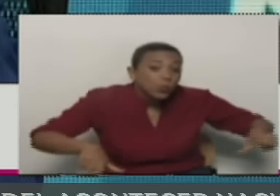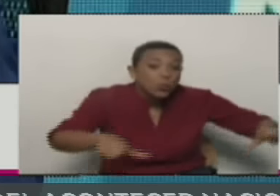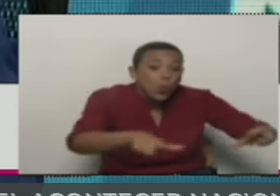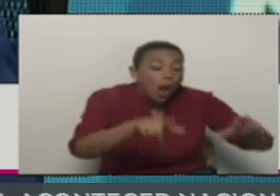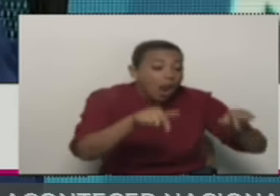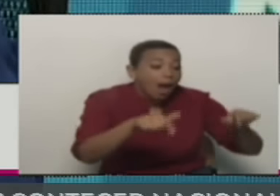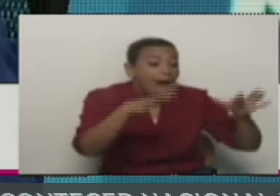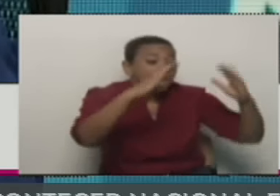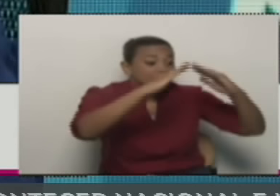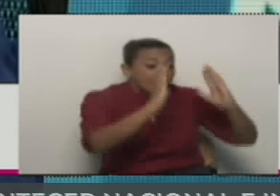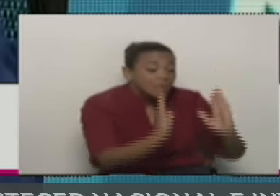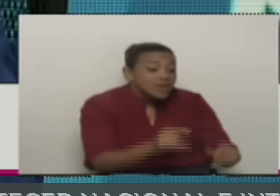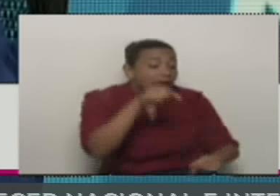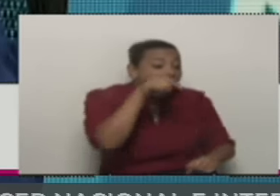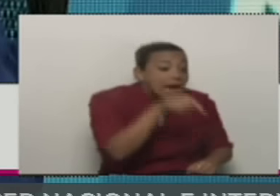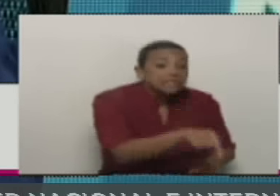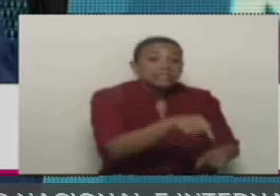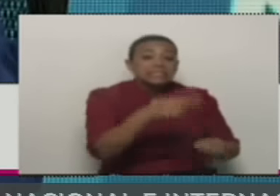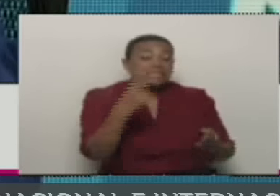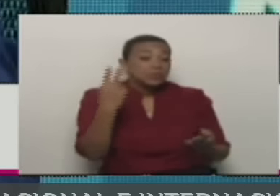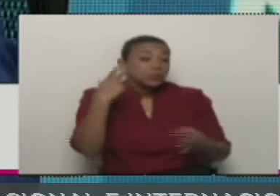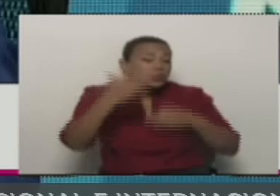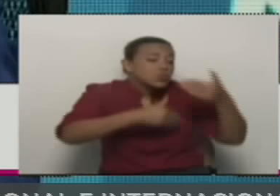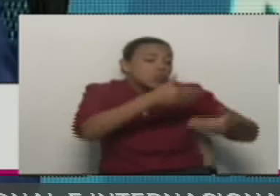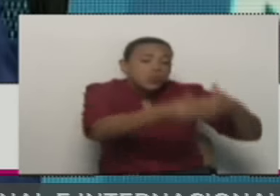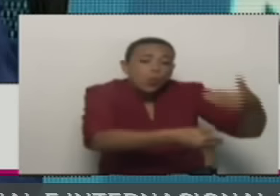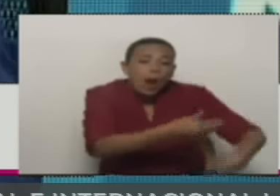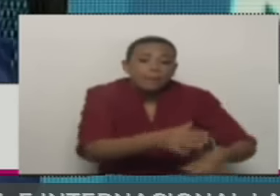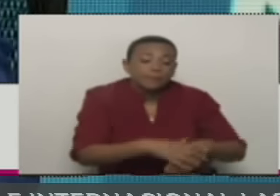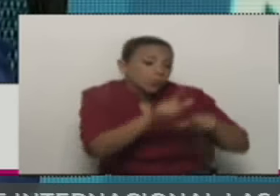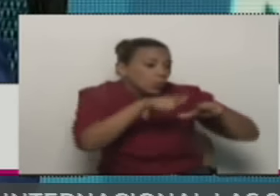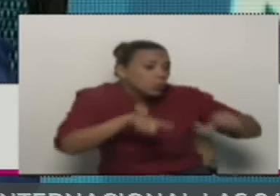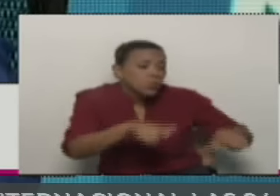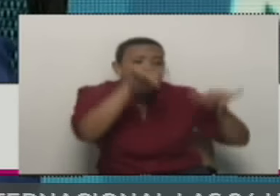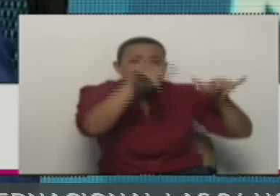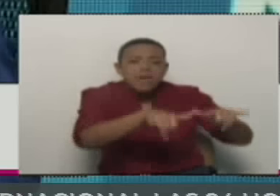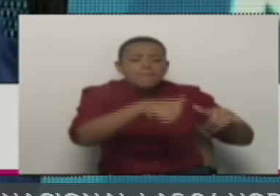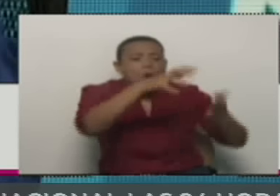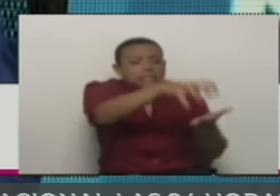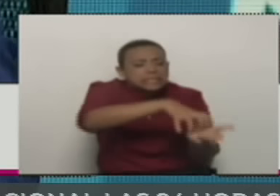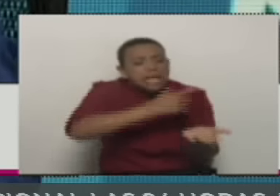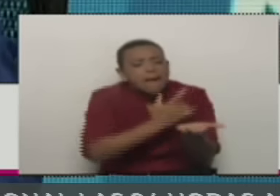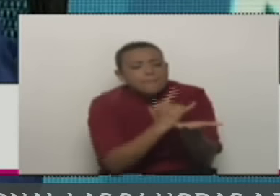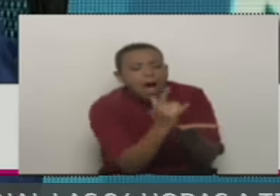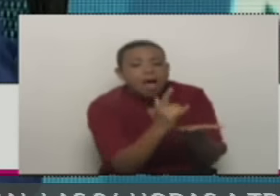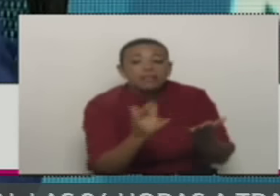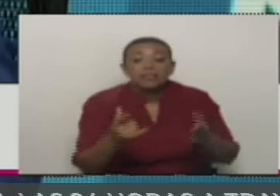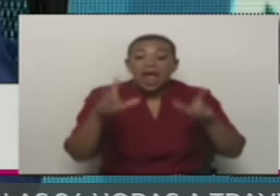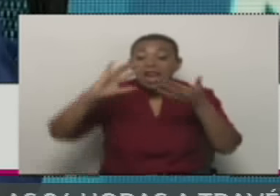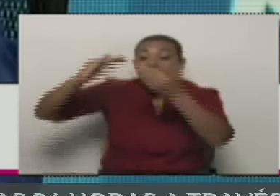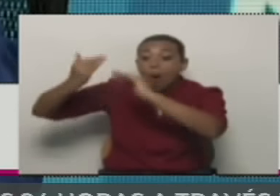escala donde nuestro pueblo resistió por siglos con el conuco familiar. El conuco